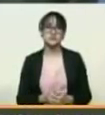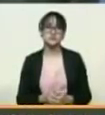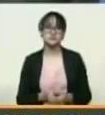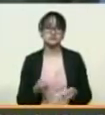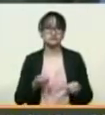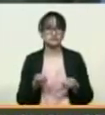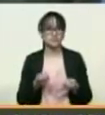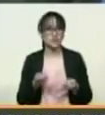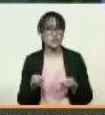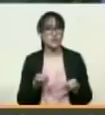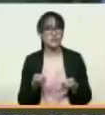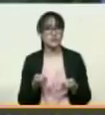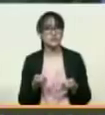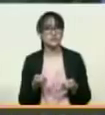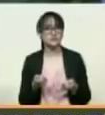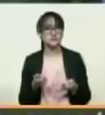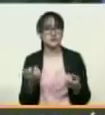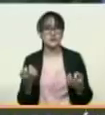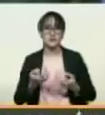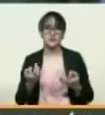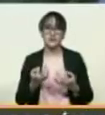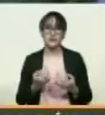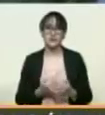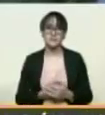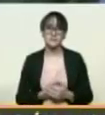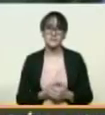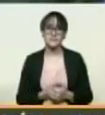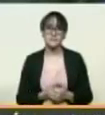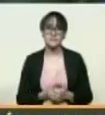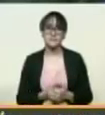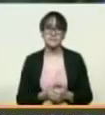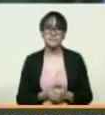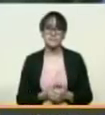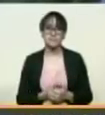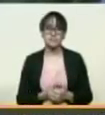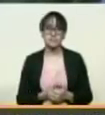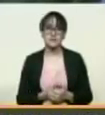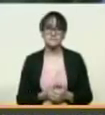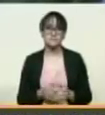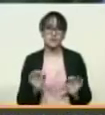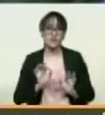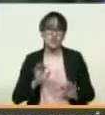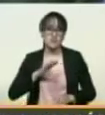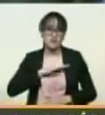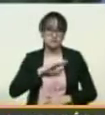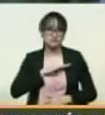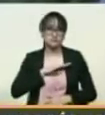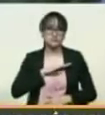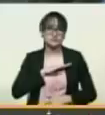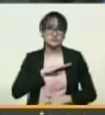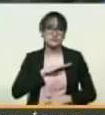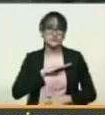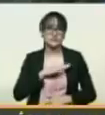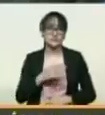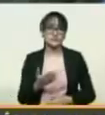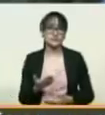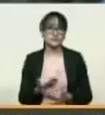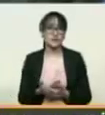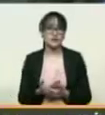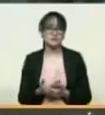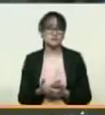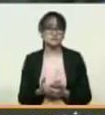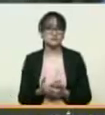coercitivas unilaterales, en realidad, que es una manera que tiene su origen, una manera de